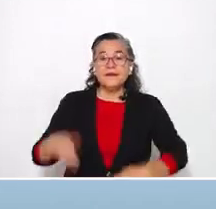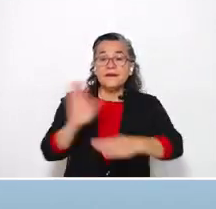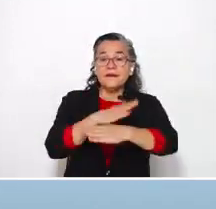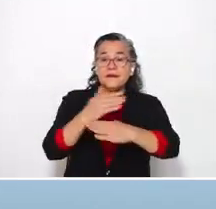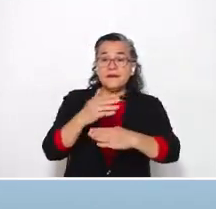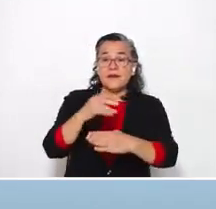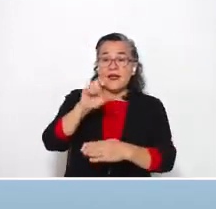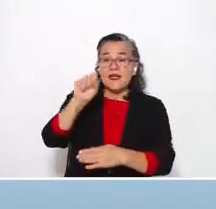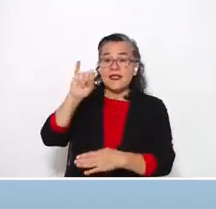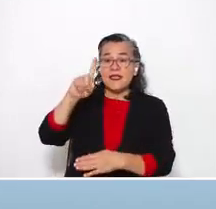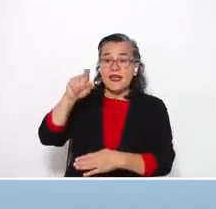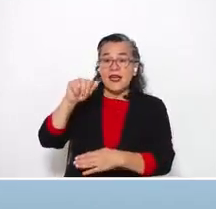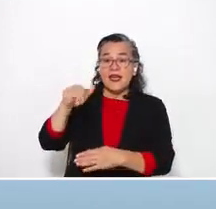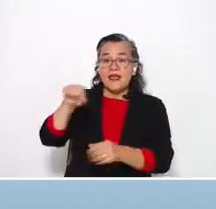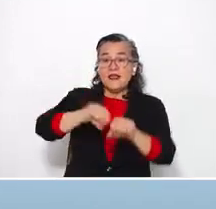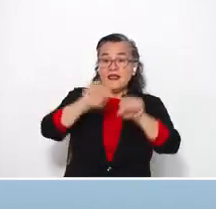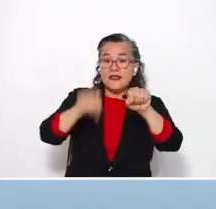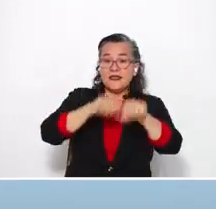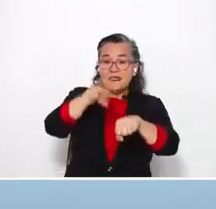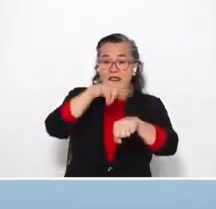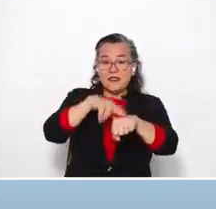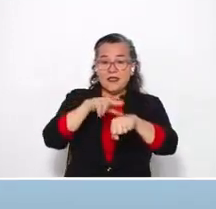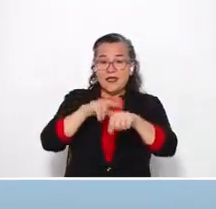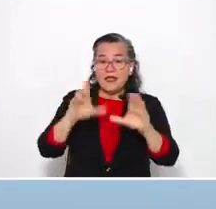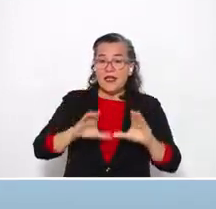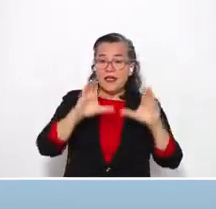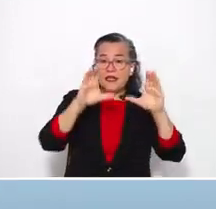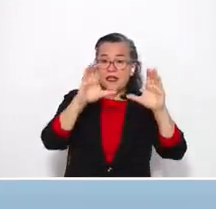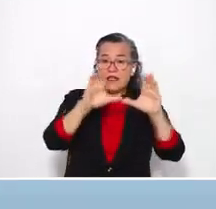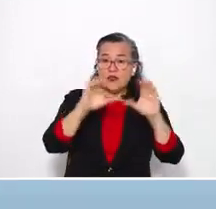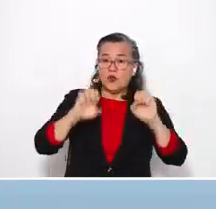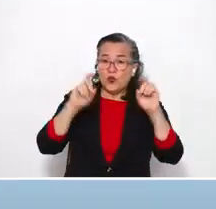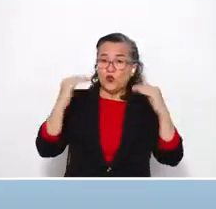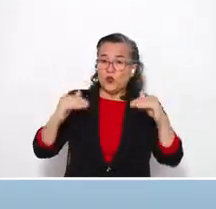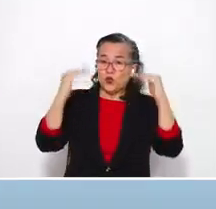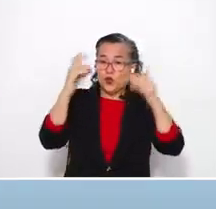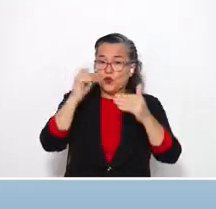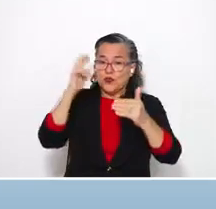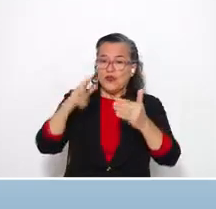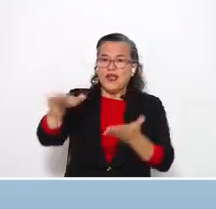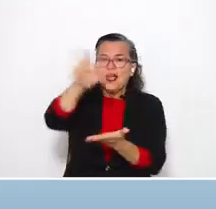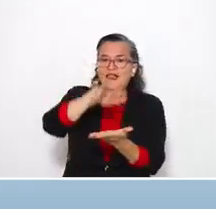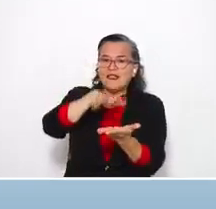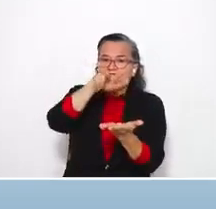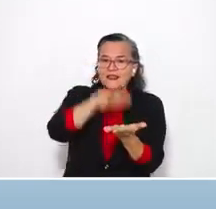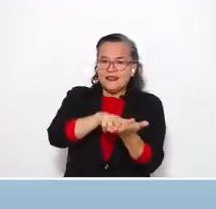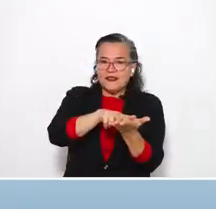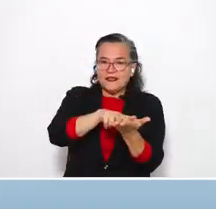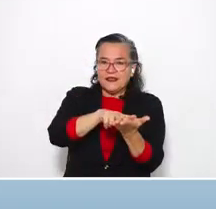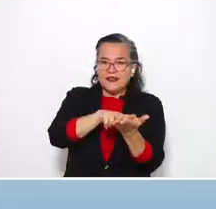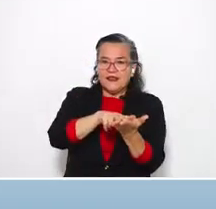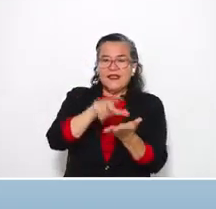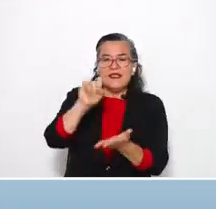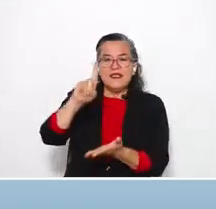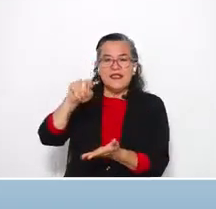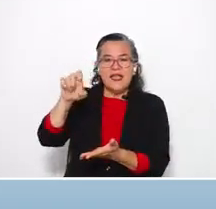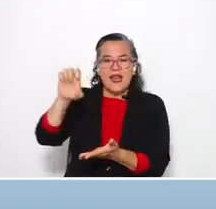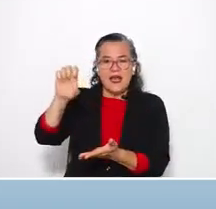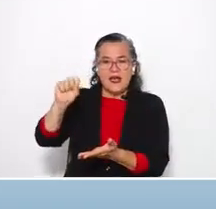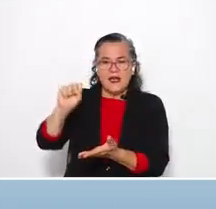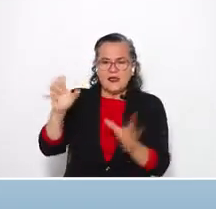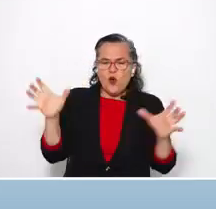SINAES, Sistema Nacional de Acreditación de la Educación Superior en Costa Rica. Estamos integrados por